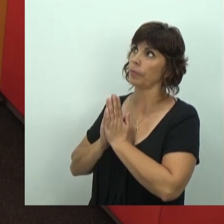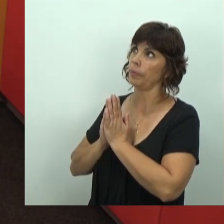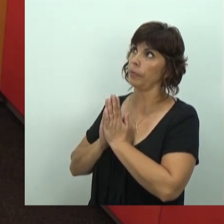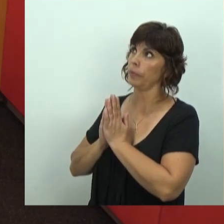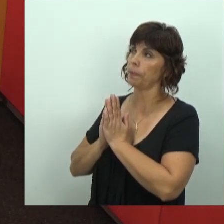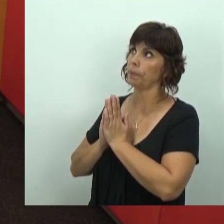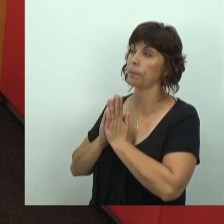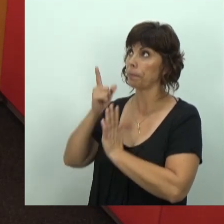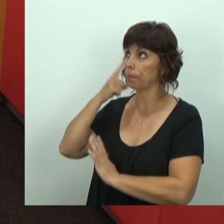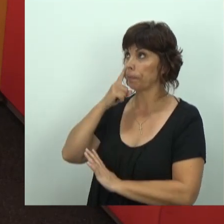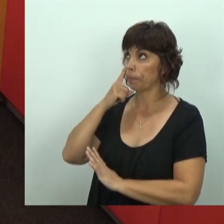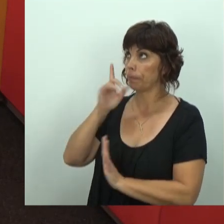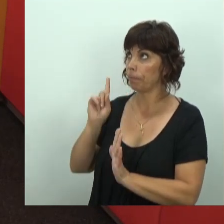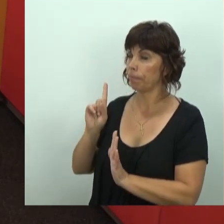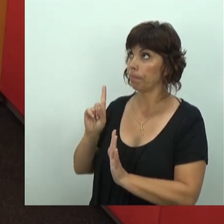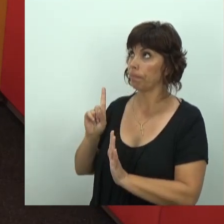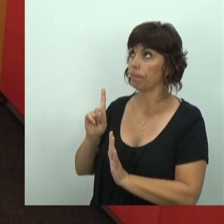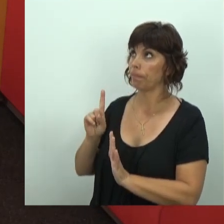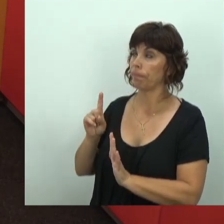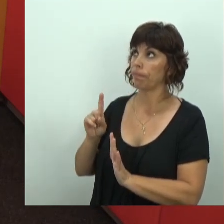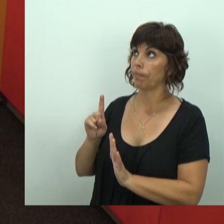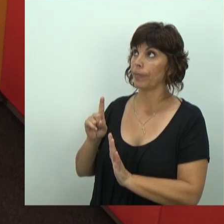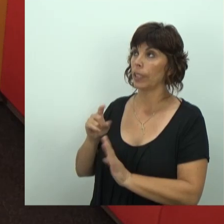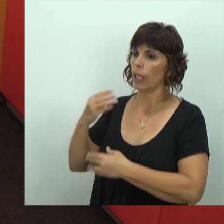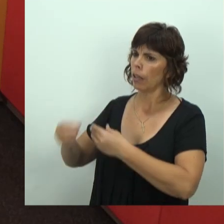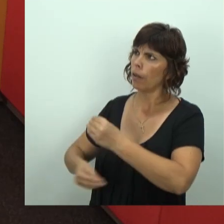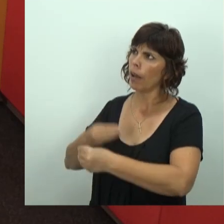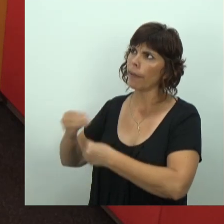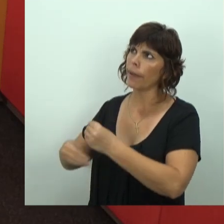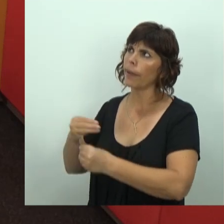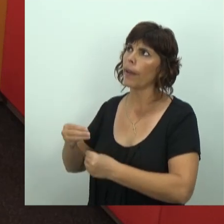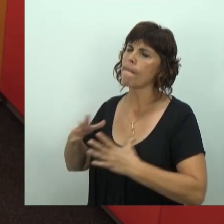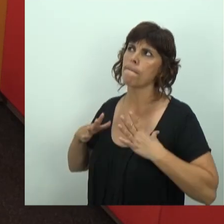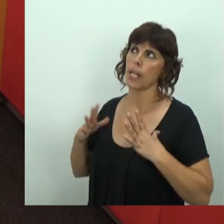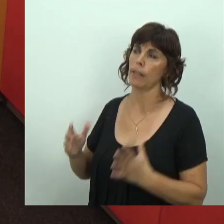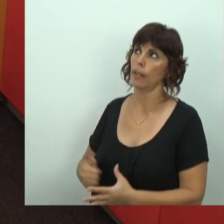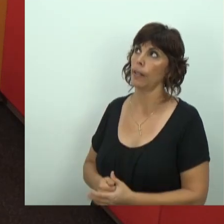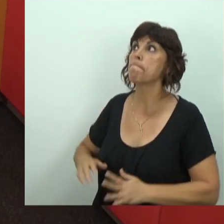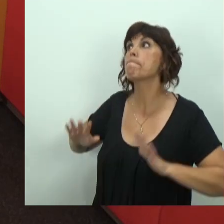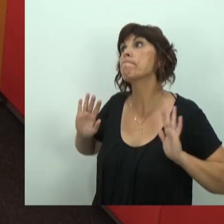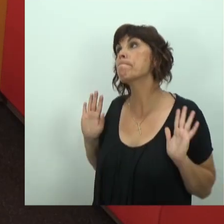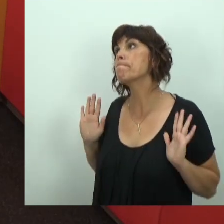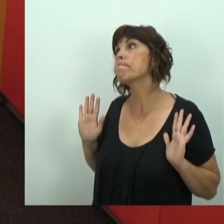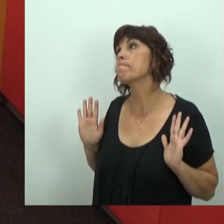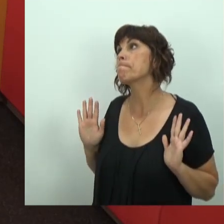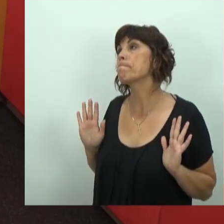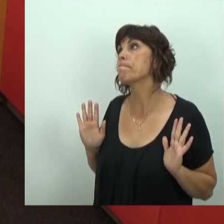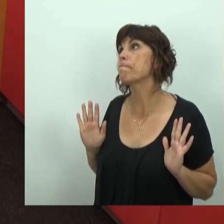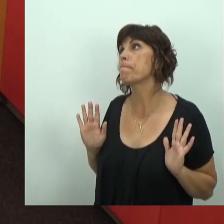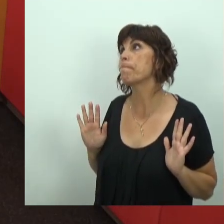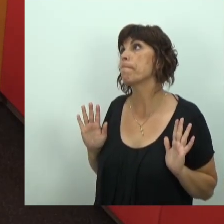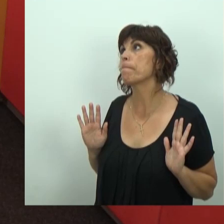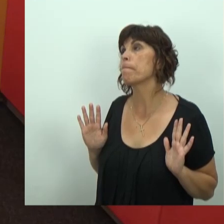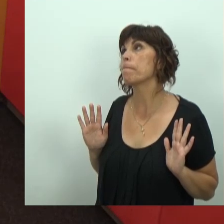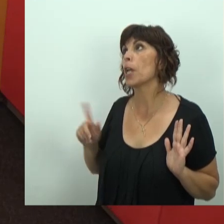mira, me encantaría hacer esto y esto, pero solo